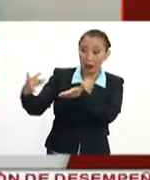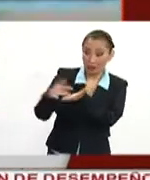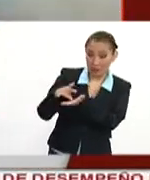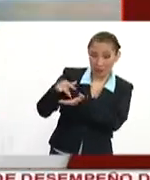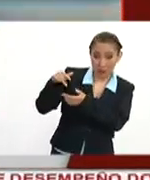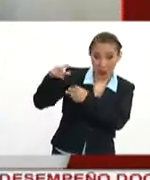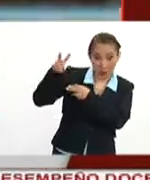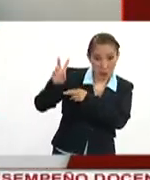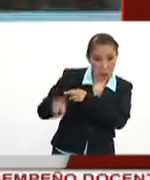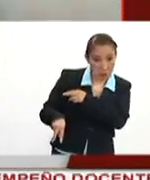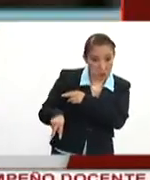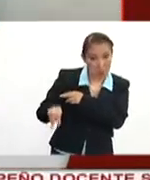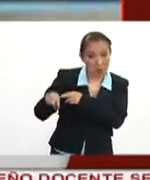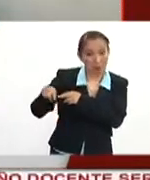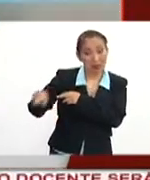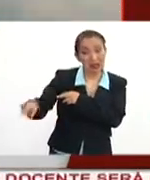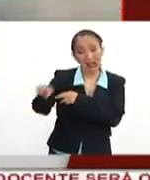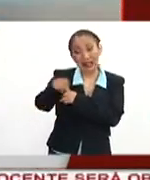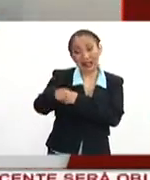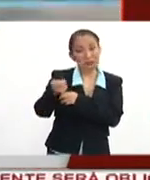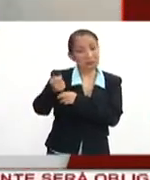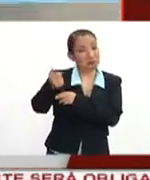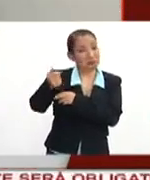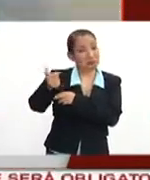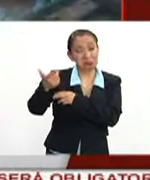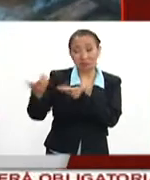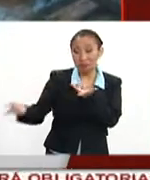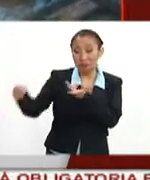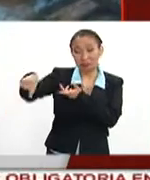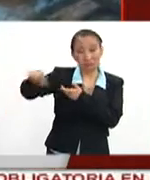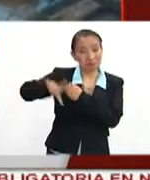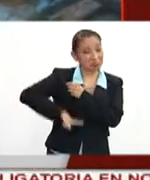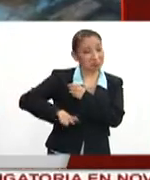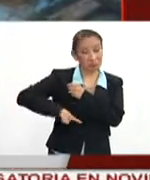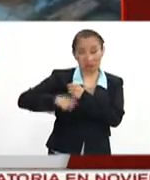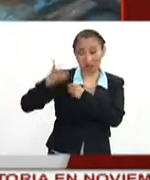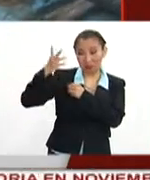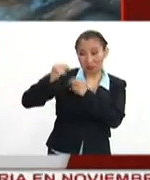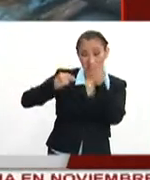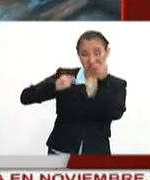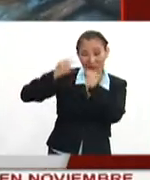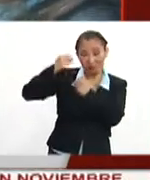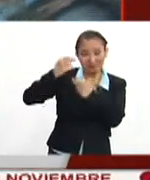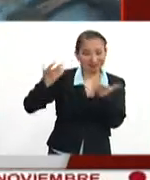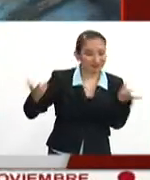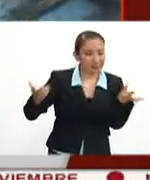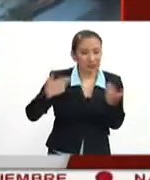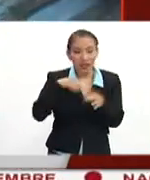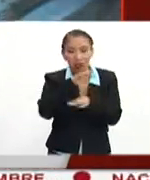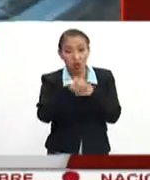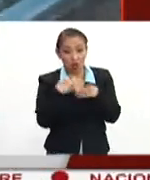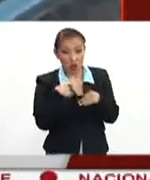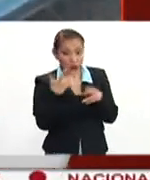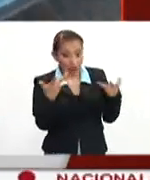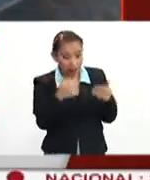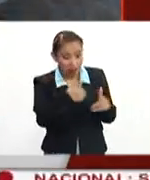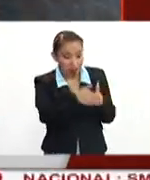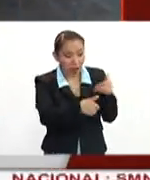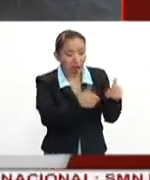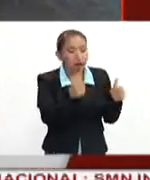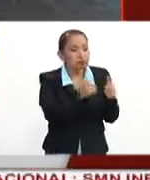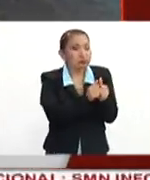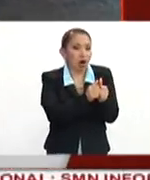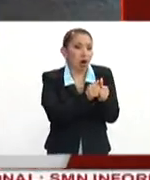que realmente ha sido escaso o muy poco por parte del Estado, donde pues todo lo que hemos realizado pues ha